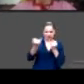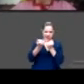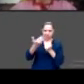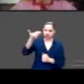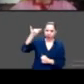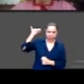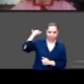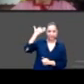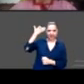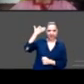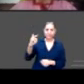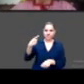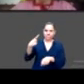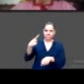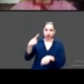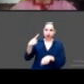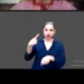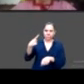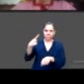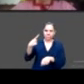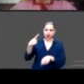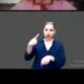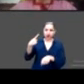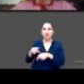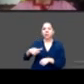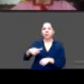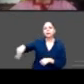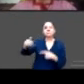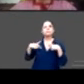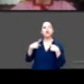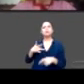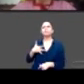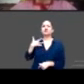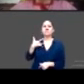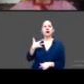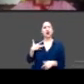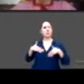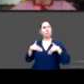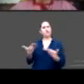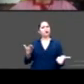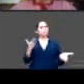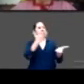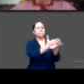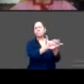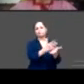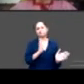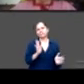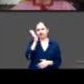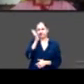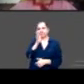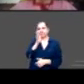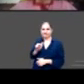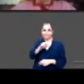pueden dejar de acercarse a los servicios de salud por miedo al contagio porque además muchos de los servicios han tenido que reconvertirse